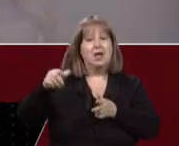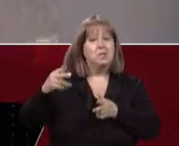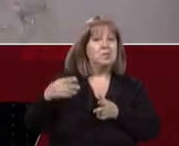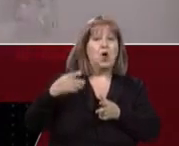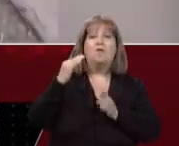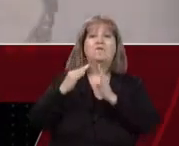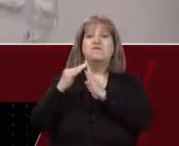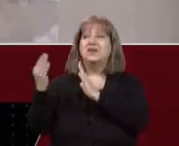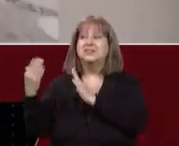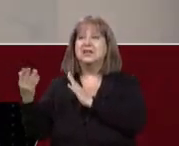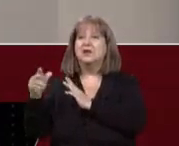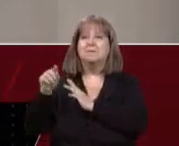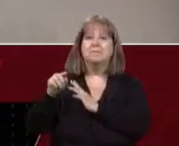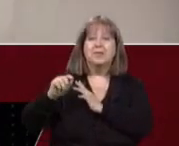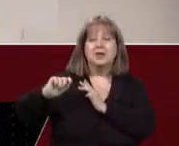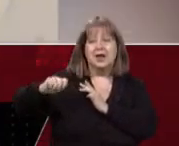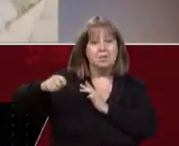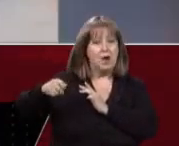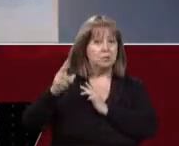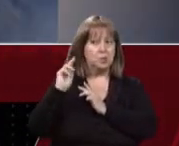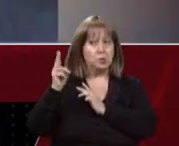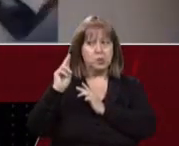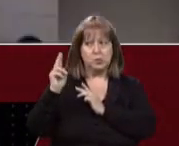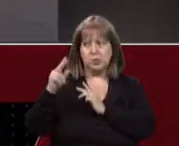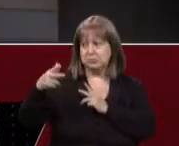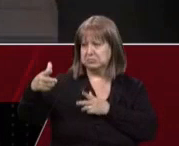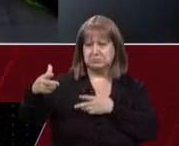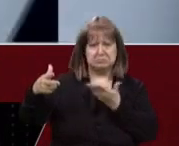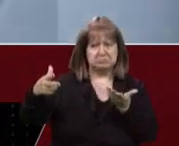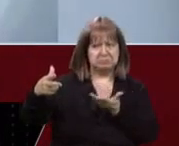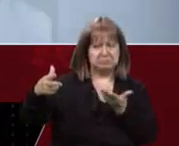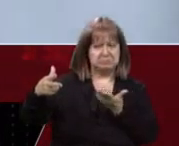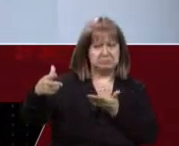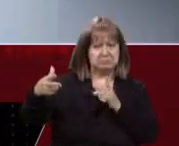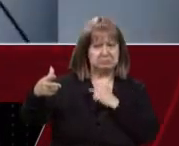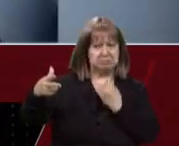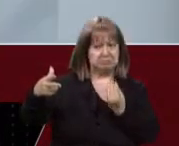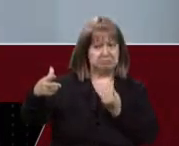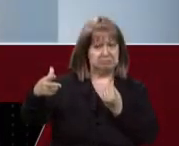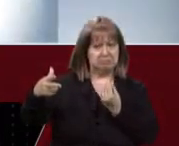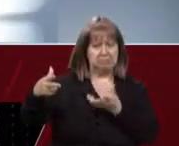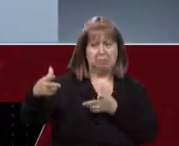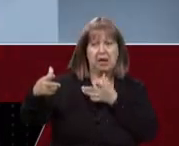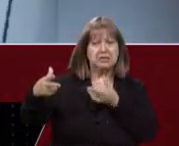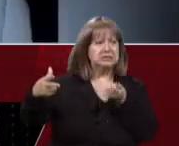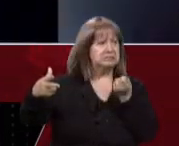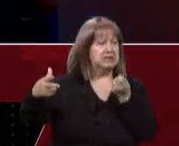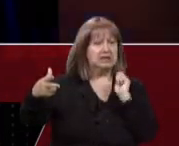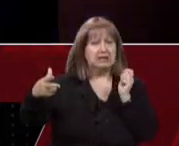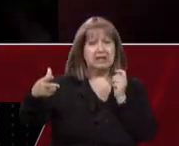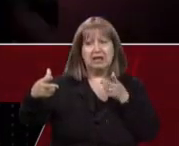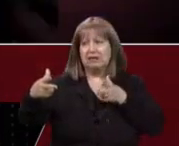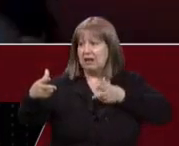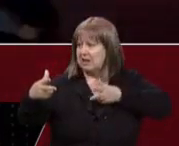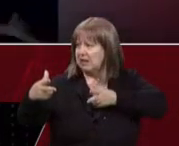inmediaciones con el vehículo en marcha es decir con el motor encendido sin movilizarse hasta estando esperando seguramente